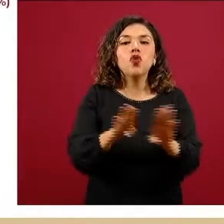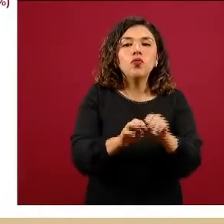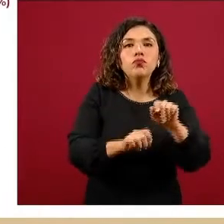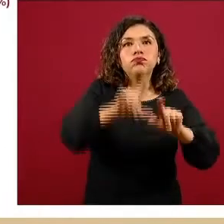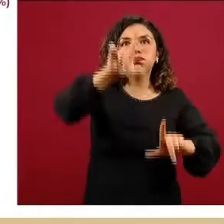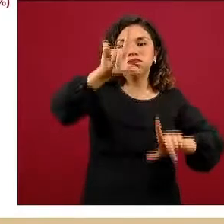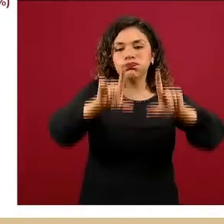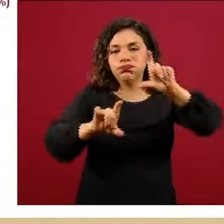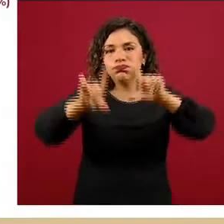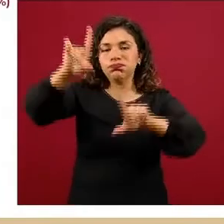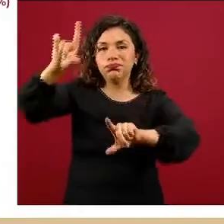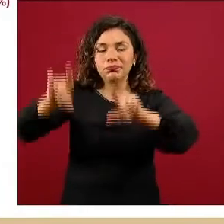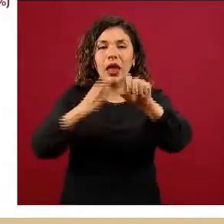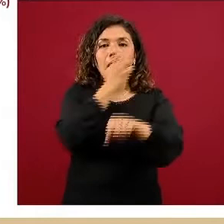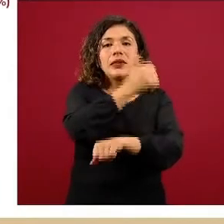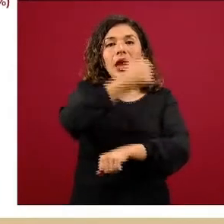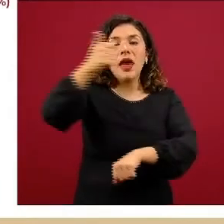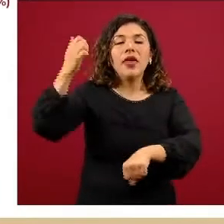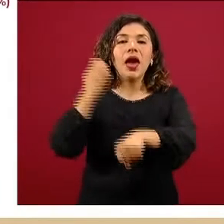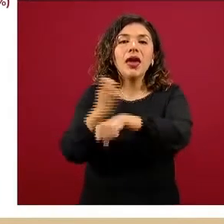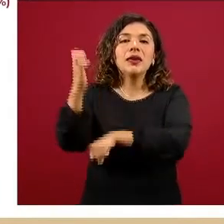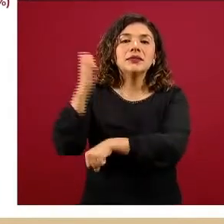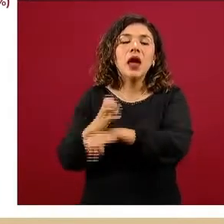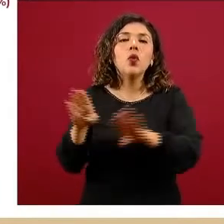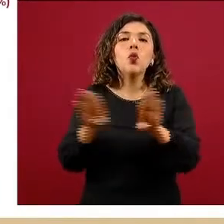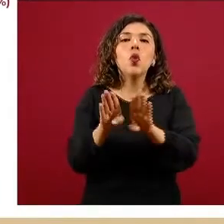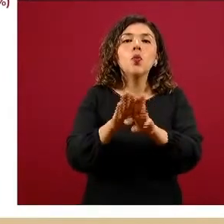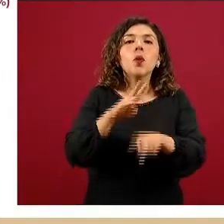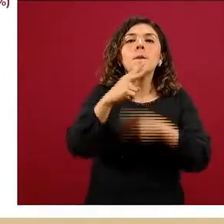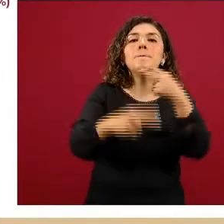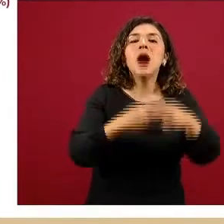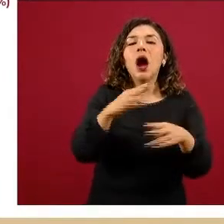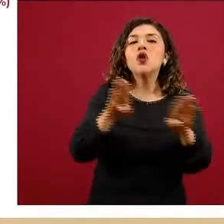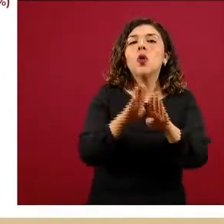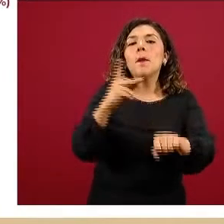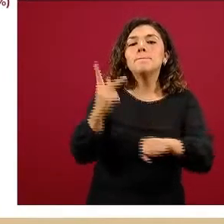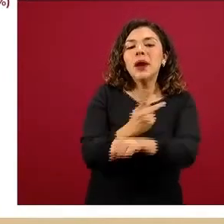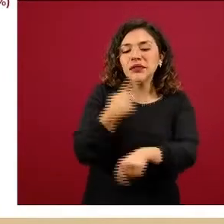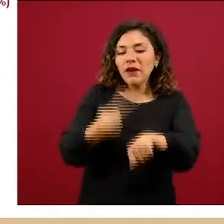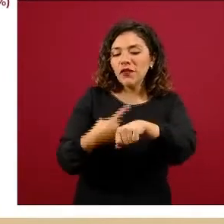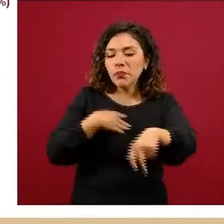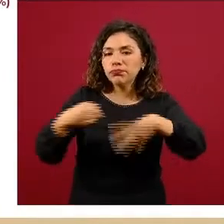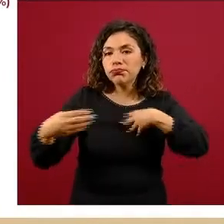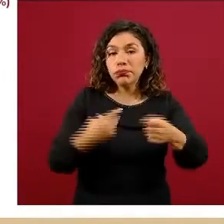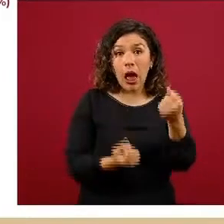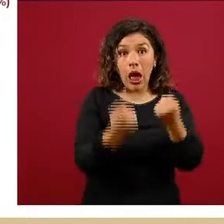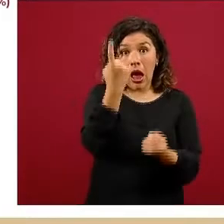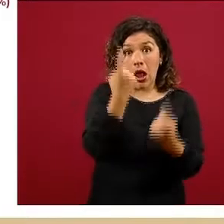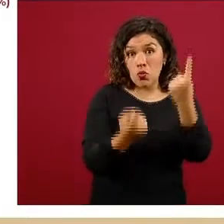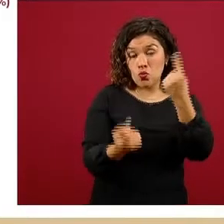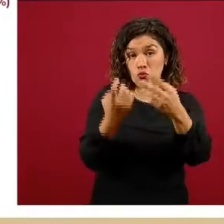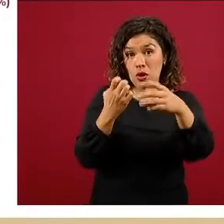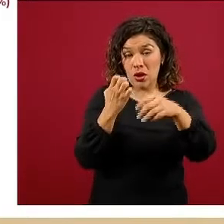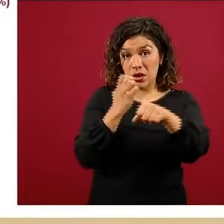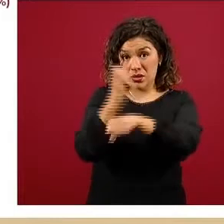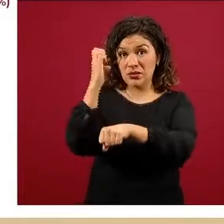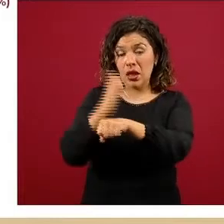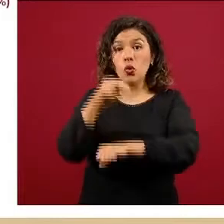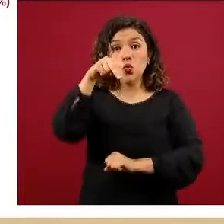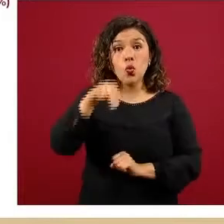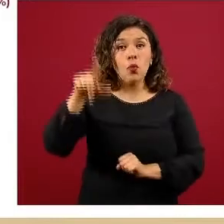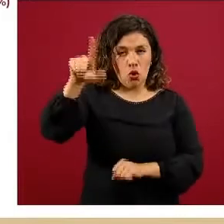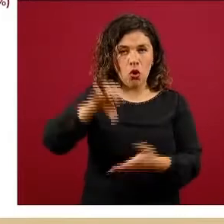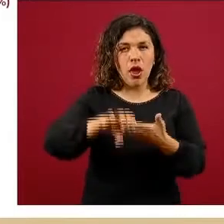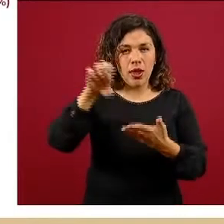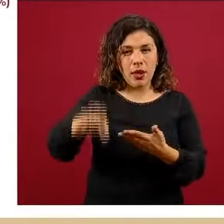que tiene cada estado de acuerdo a el acontecer epidémico local. Hay algunas entidades federativas, Nuevo León, por ejemplo,